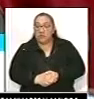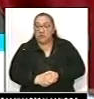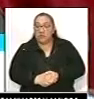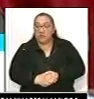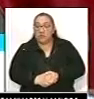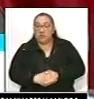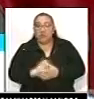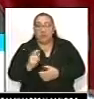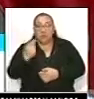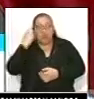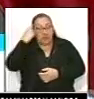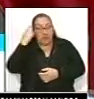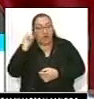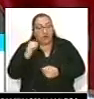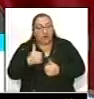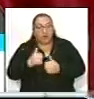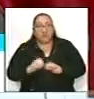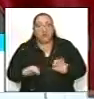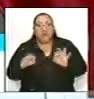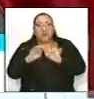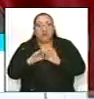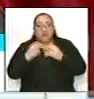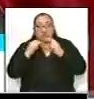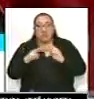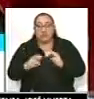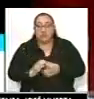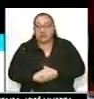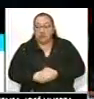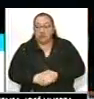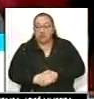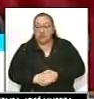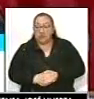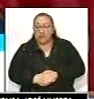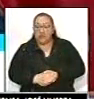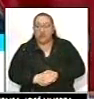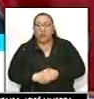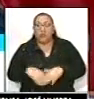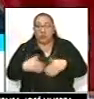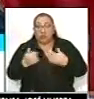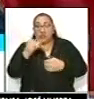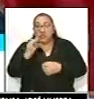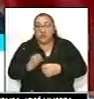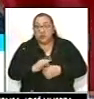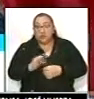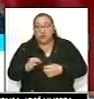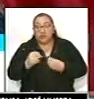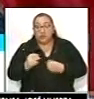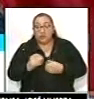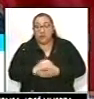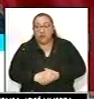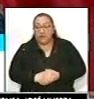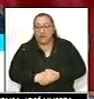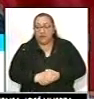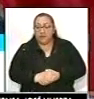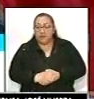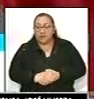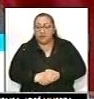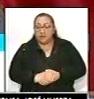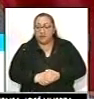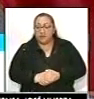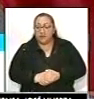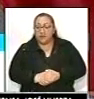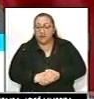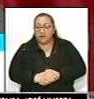que esta es la gran oportunidad de mirar las posibilidades, la viabilidad, porque hay